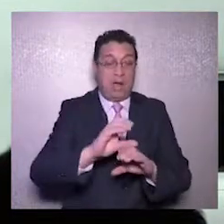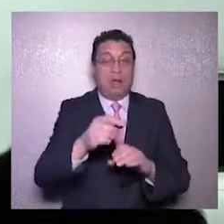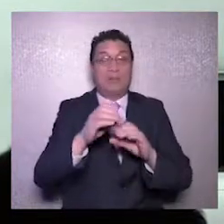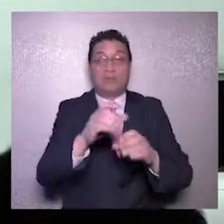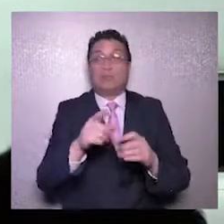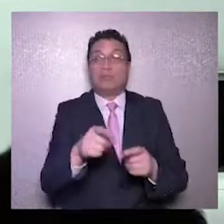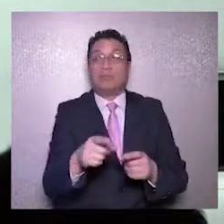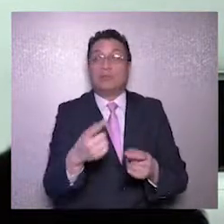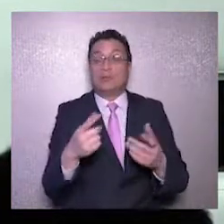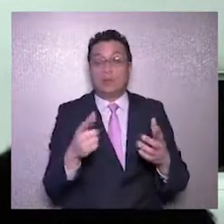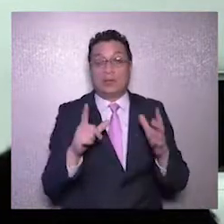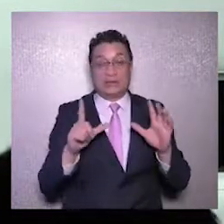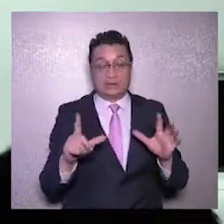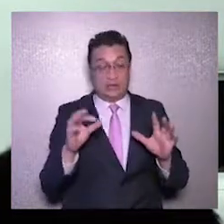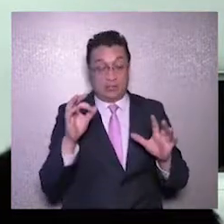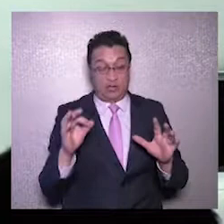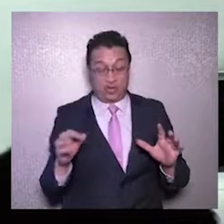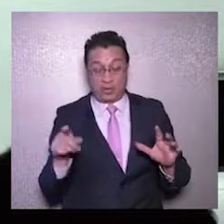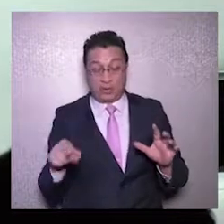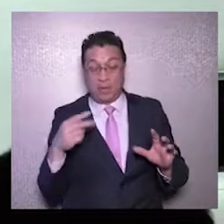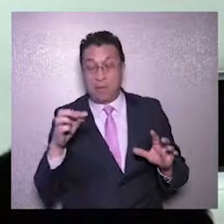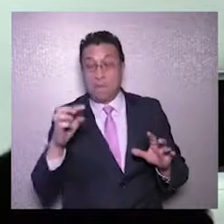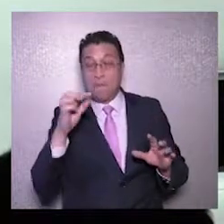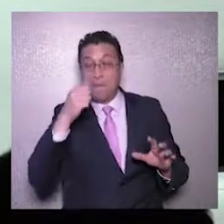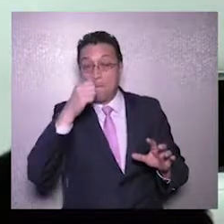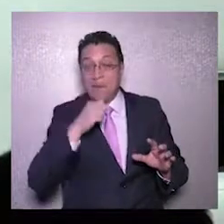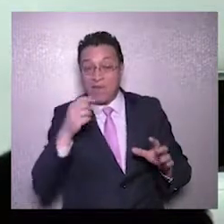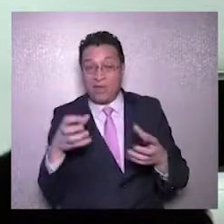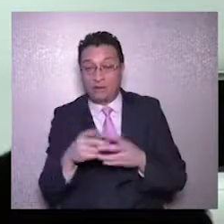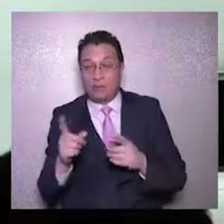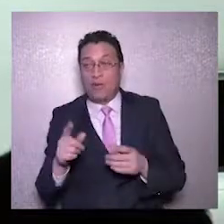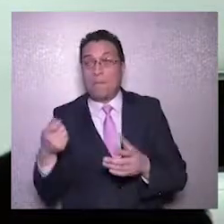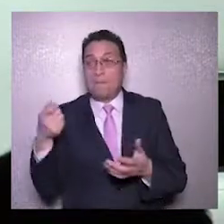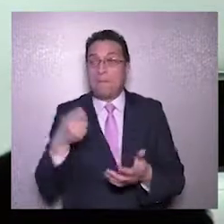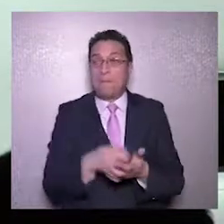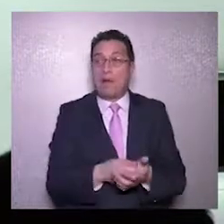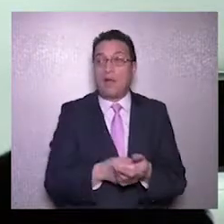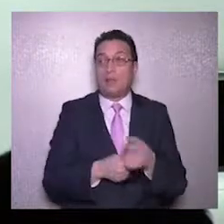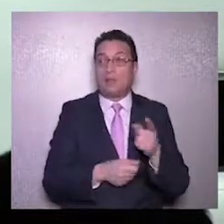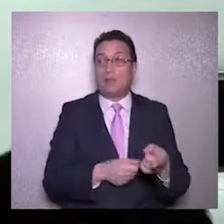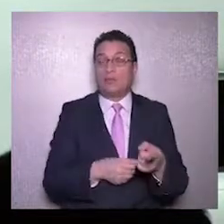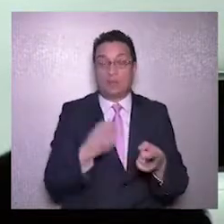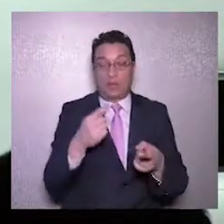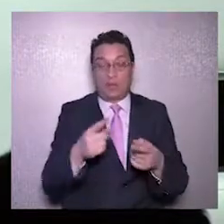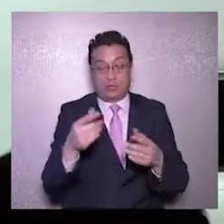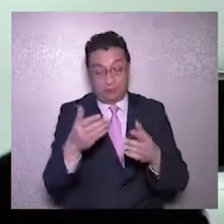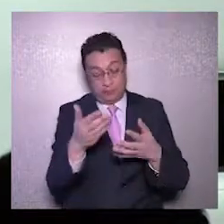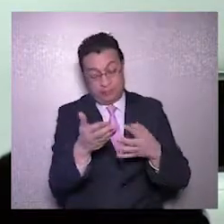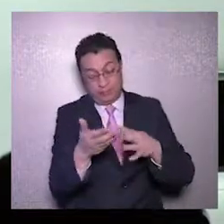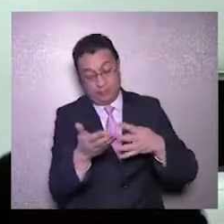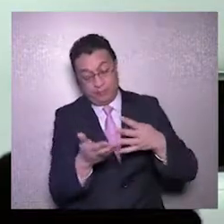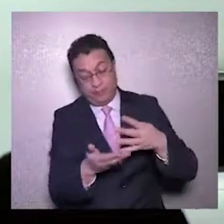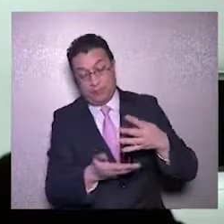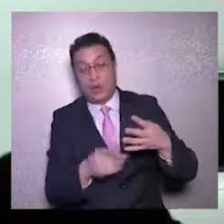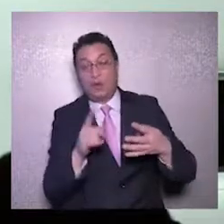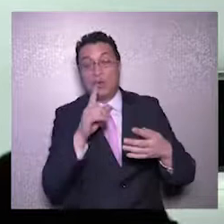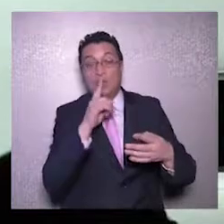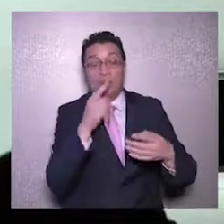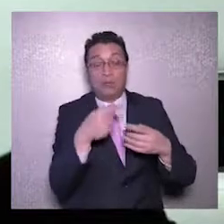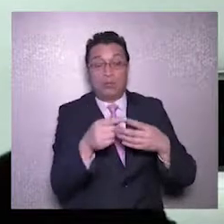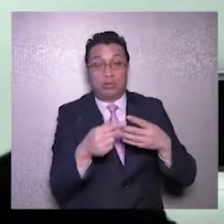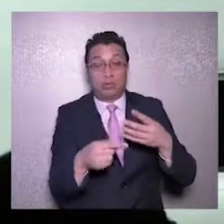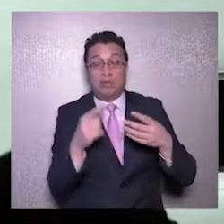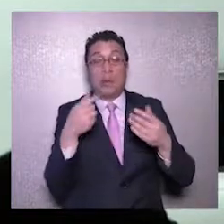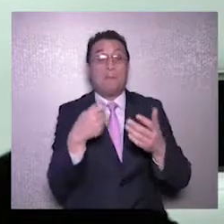no es el 7% en el sector privado lo que uno paga. Es una torta de mil hojas. Y uno